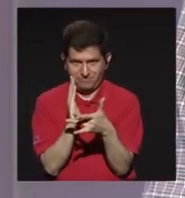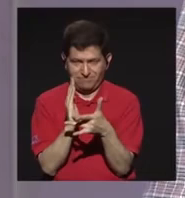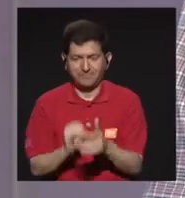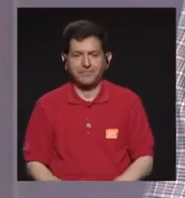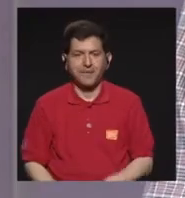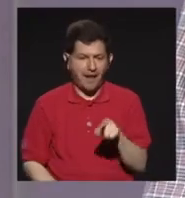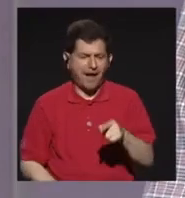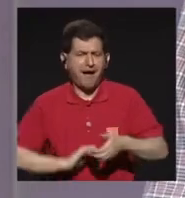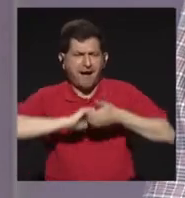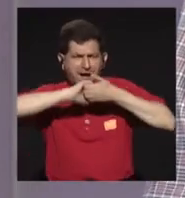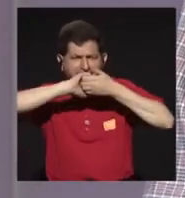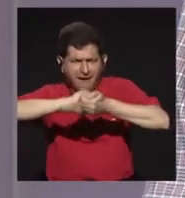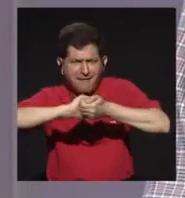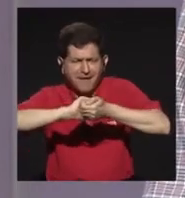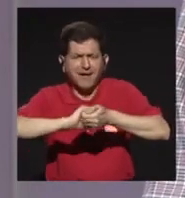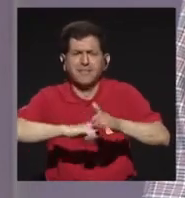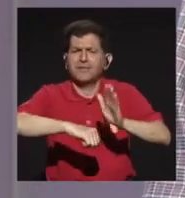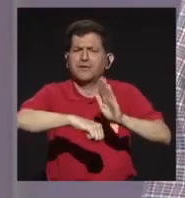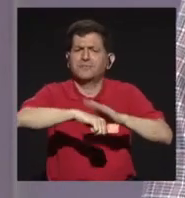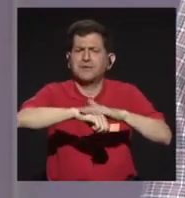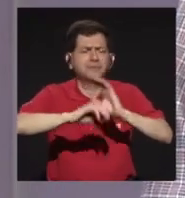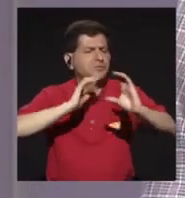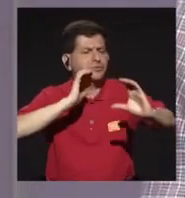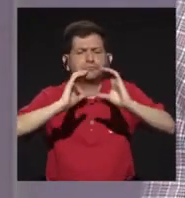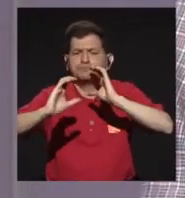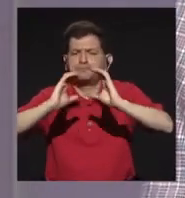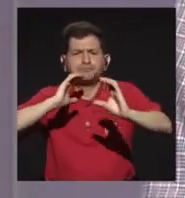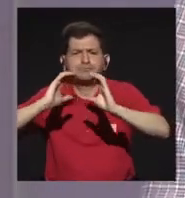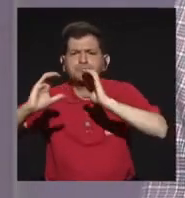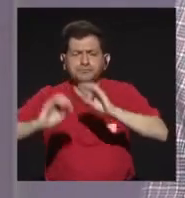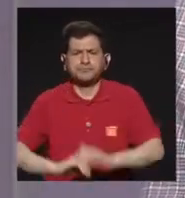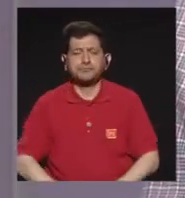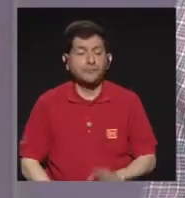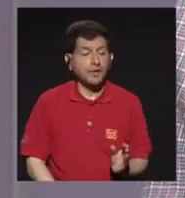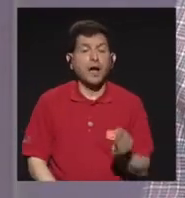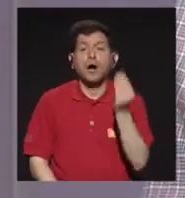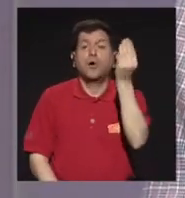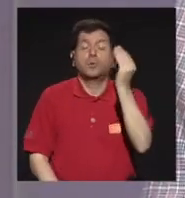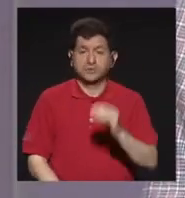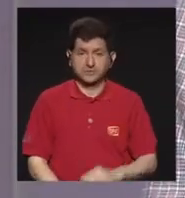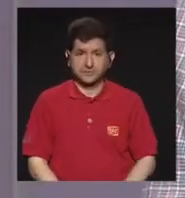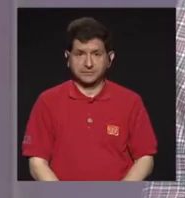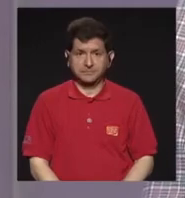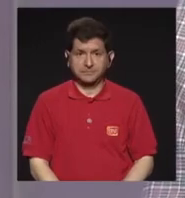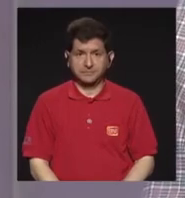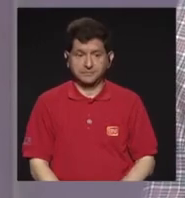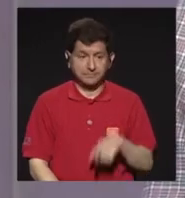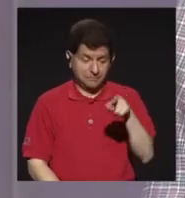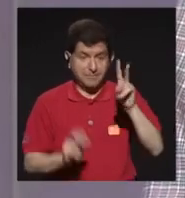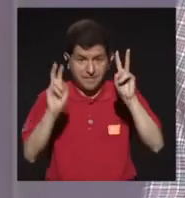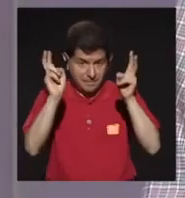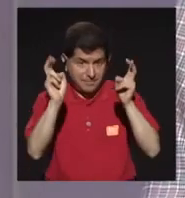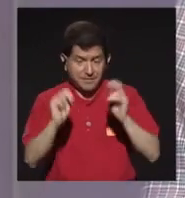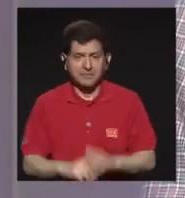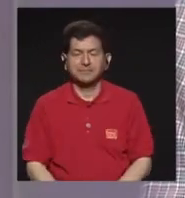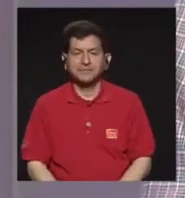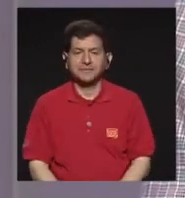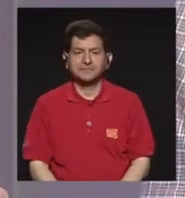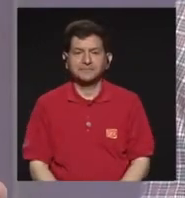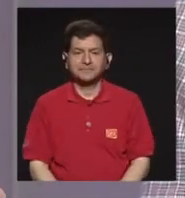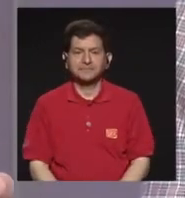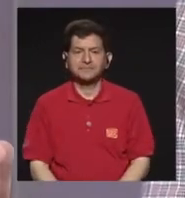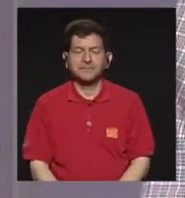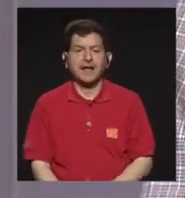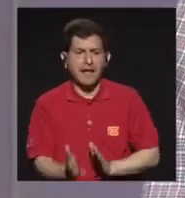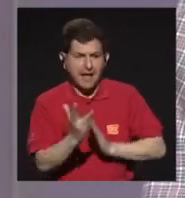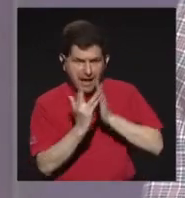como un aliado para poder comunicar a jóvenes este tema. De manera que